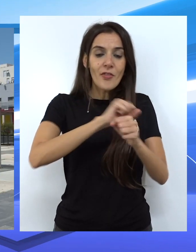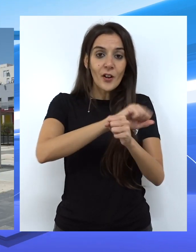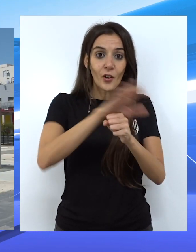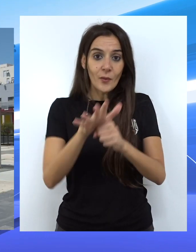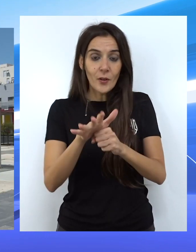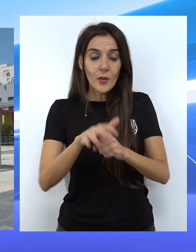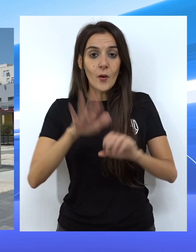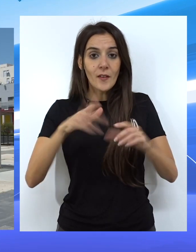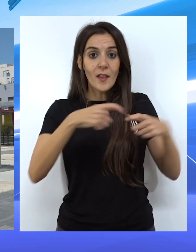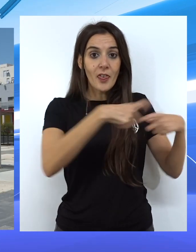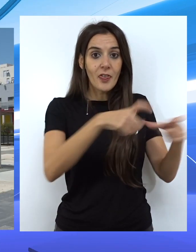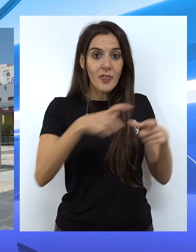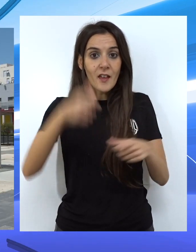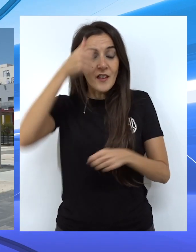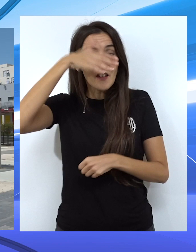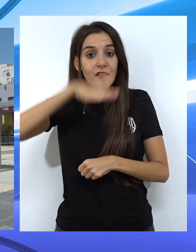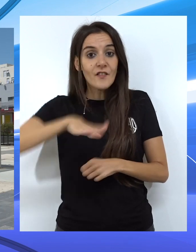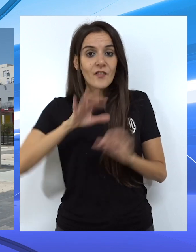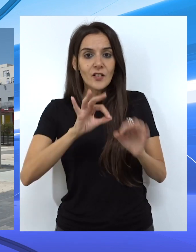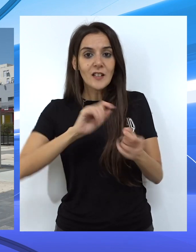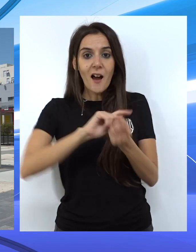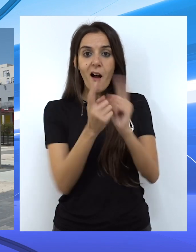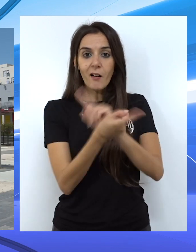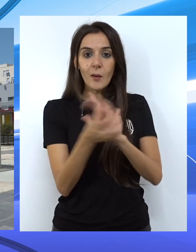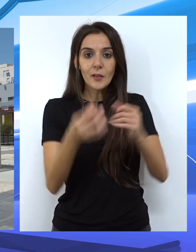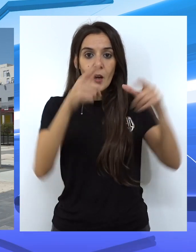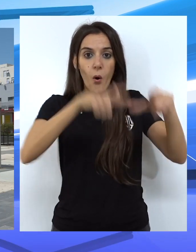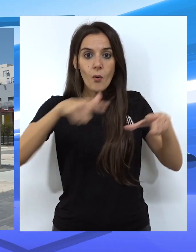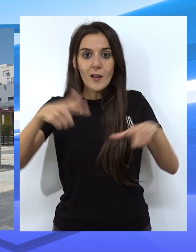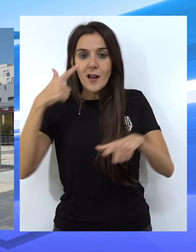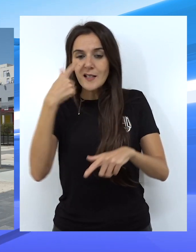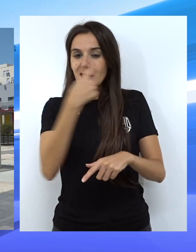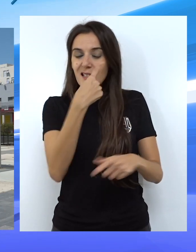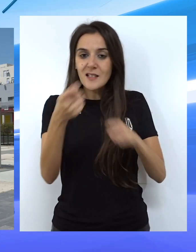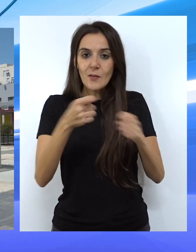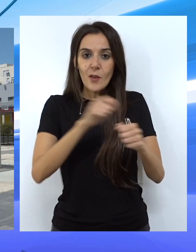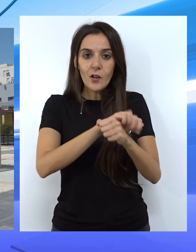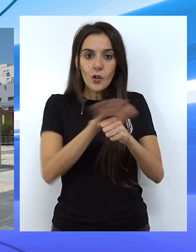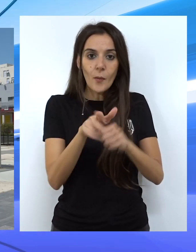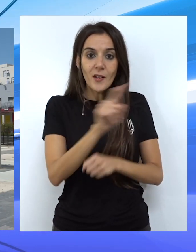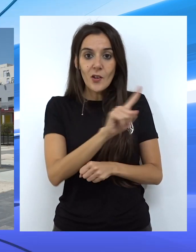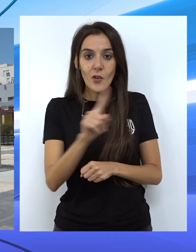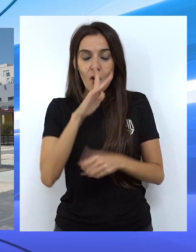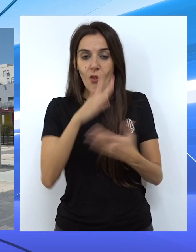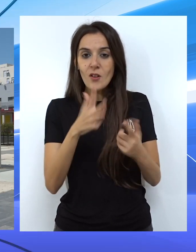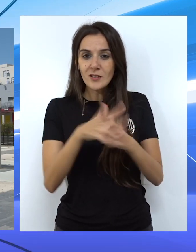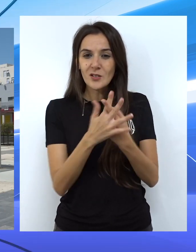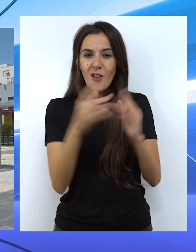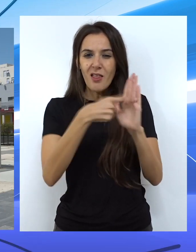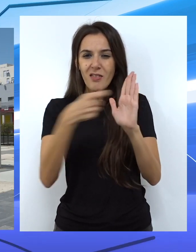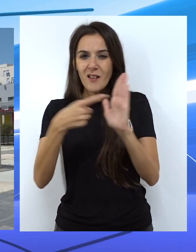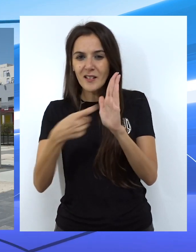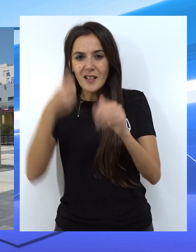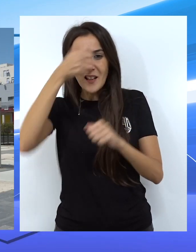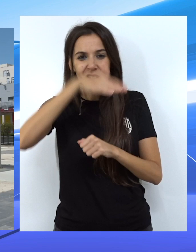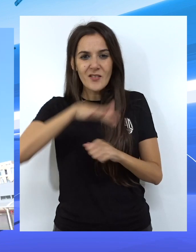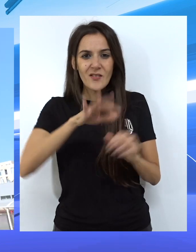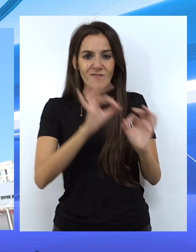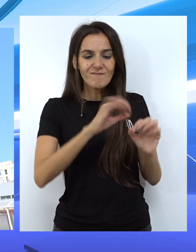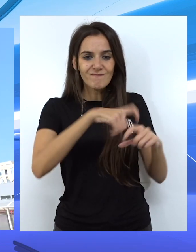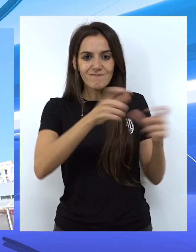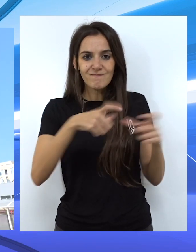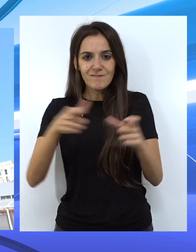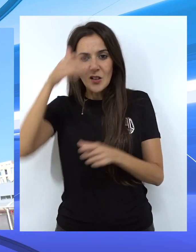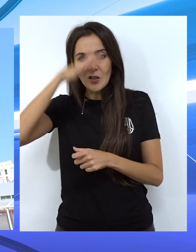coronavirus mientras que el área de pediatría ha pasado a ser una sala de observación cno cobit lo que ha supuesto que se elimine el área pediátrica